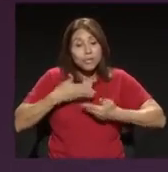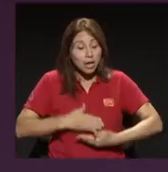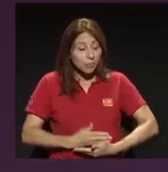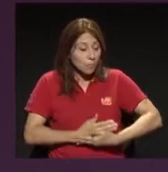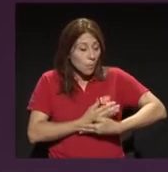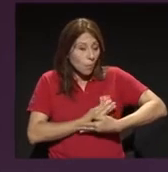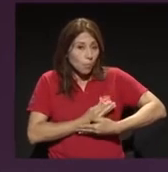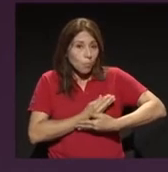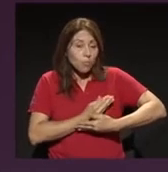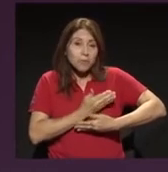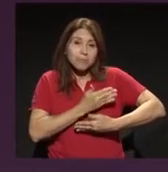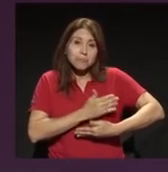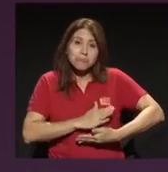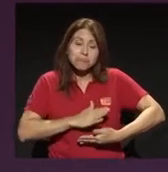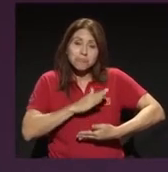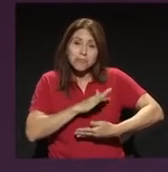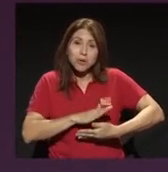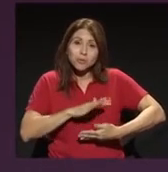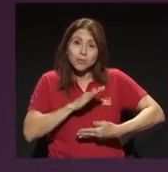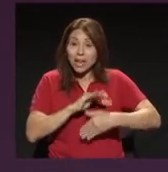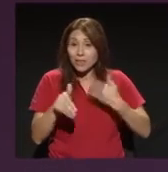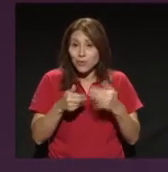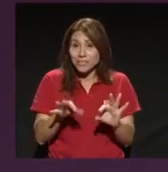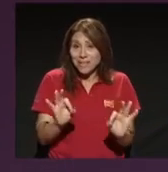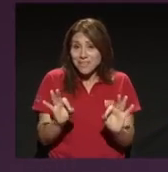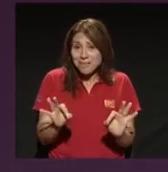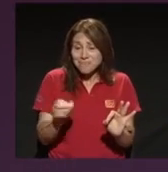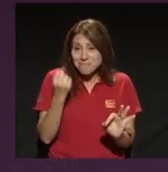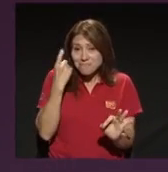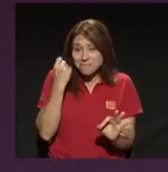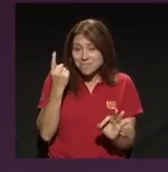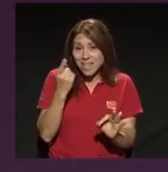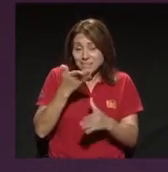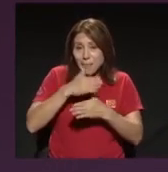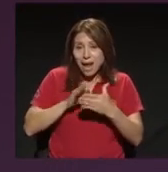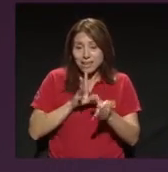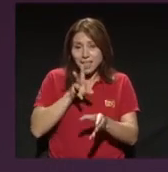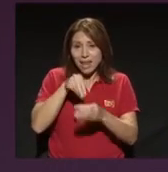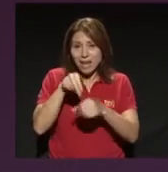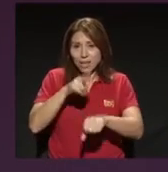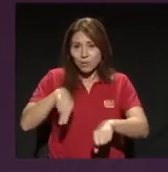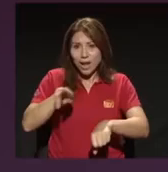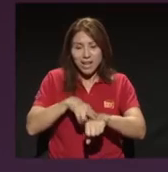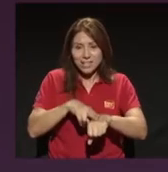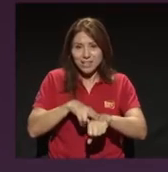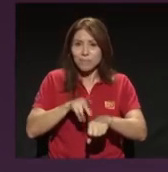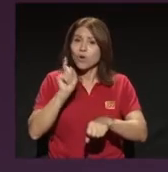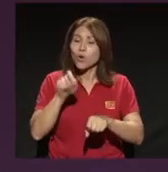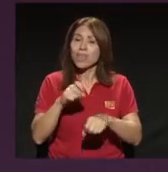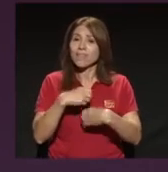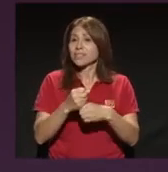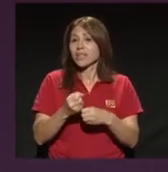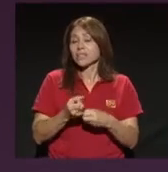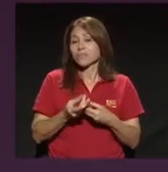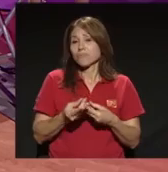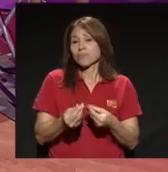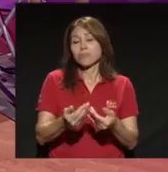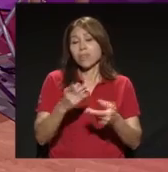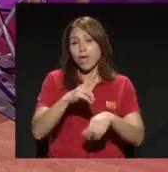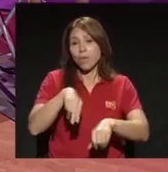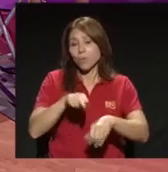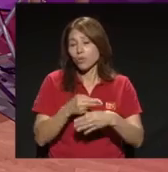todo todo está bien me explico o sea es parte de la naturaleza y lo que habría que hacer es dejarlo fluir nada más